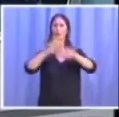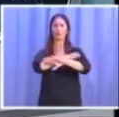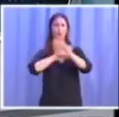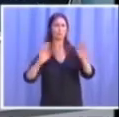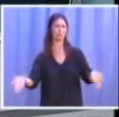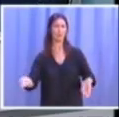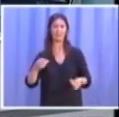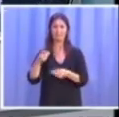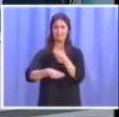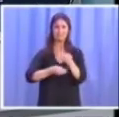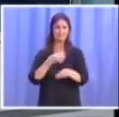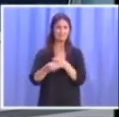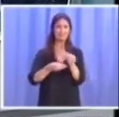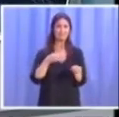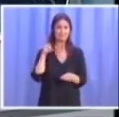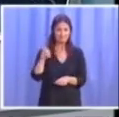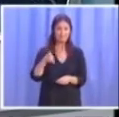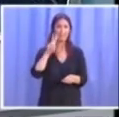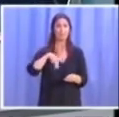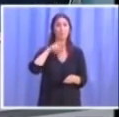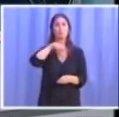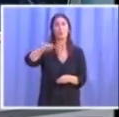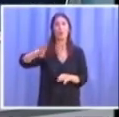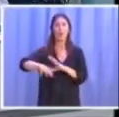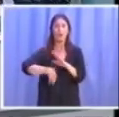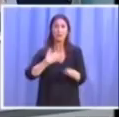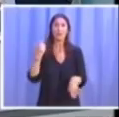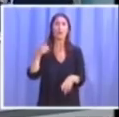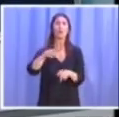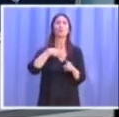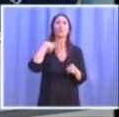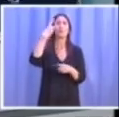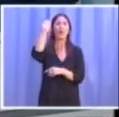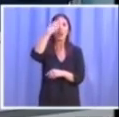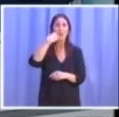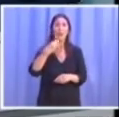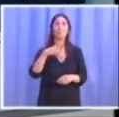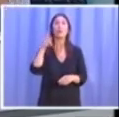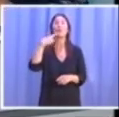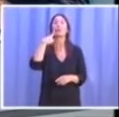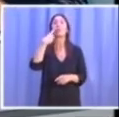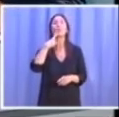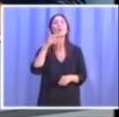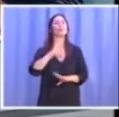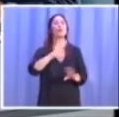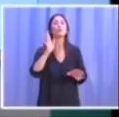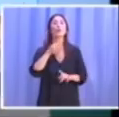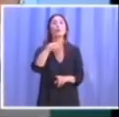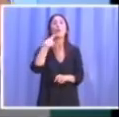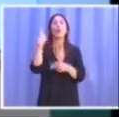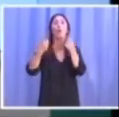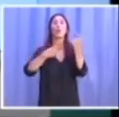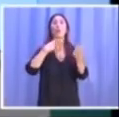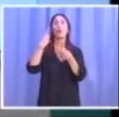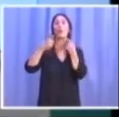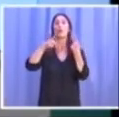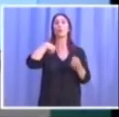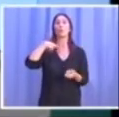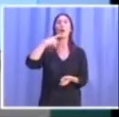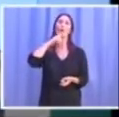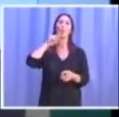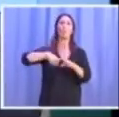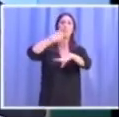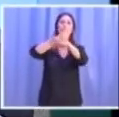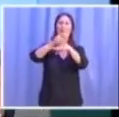la sí, usted hizo el arqueológico, usted repelló la lámpara. Yo lo he abierto. Y dice la mala lengua que es usted el maristán, que por cierto